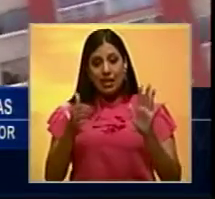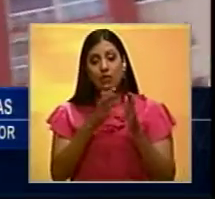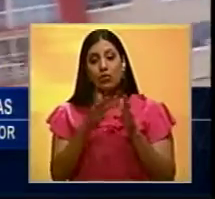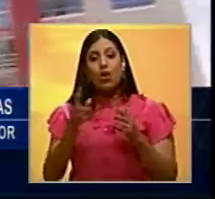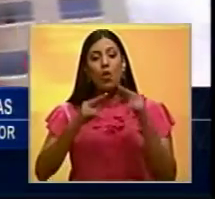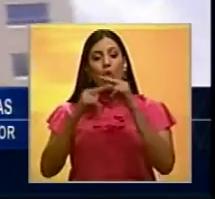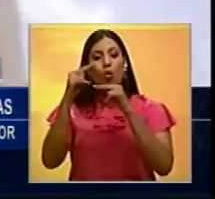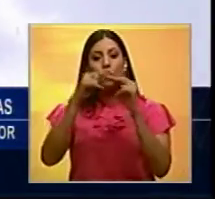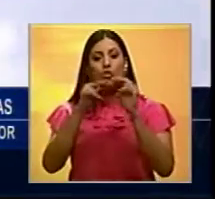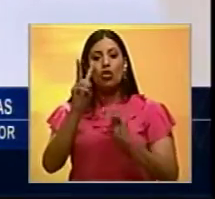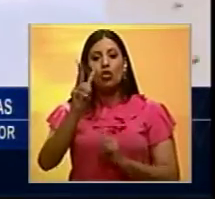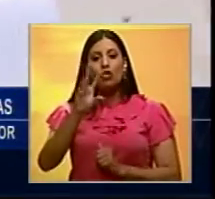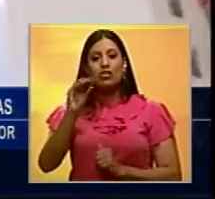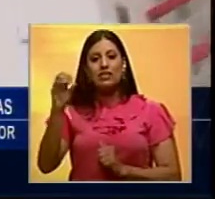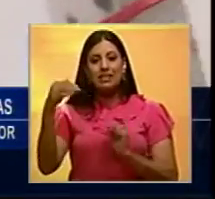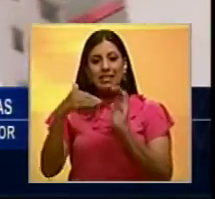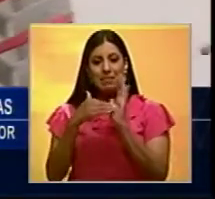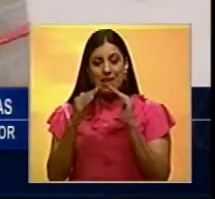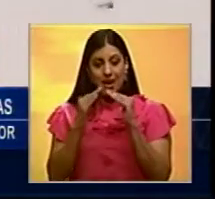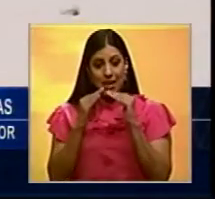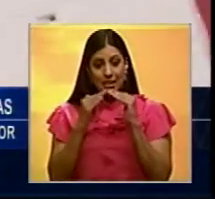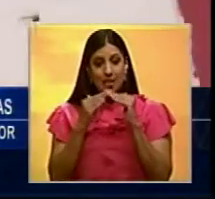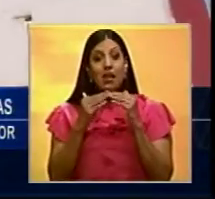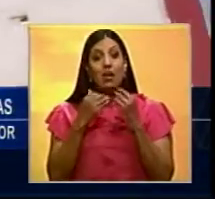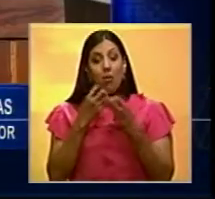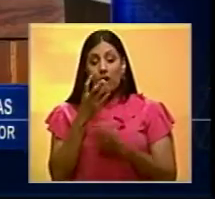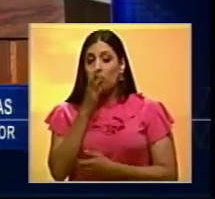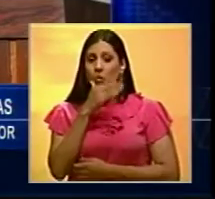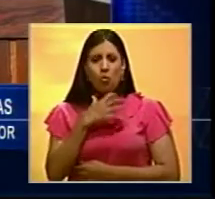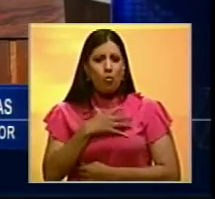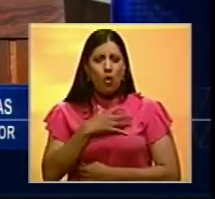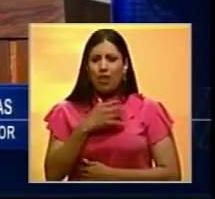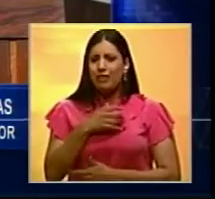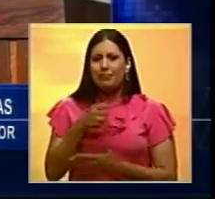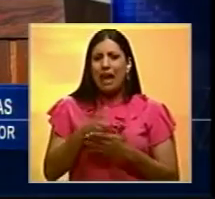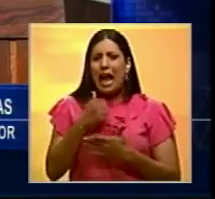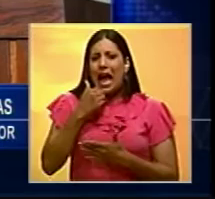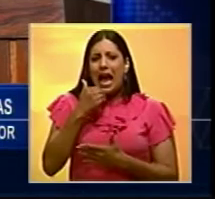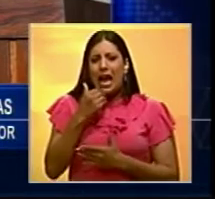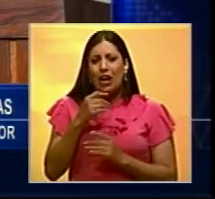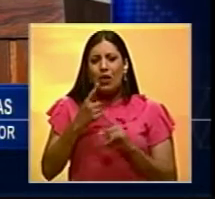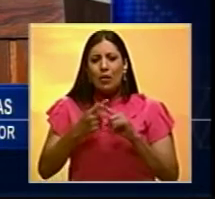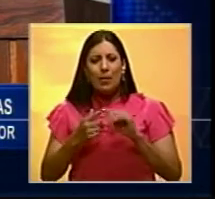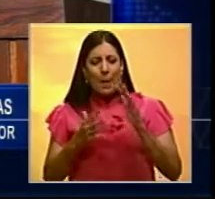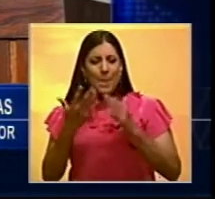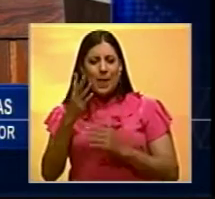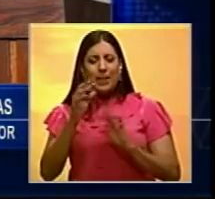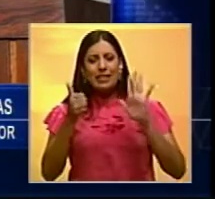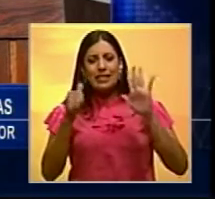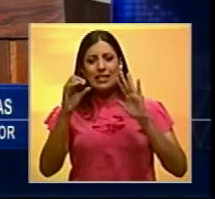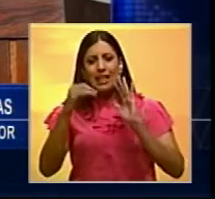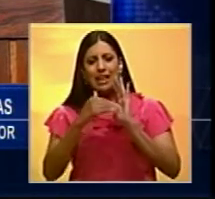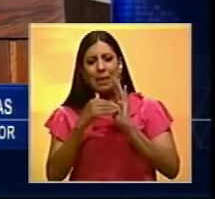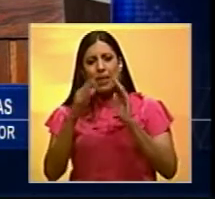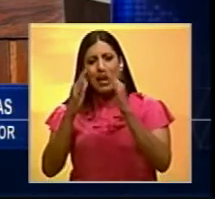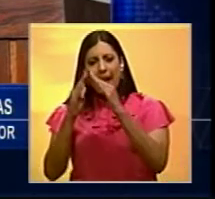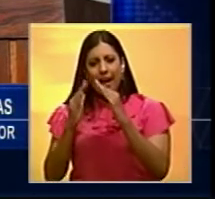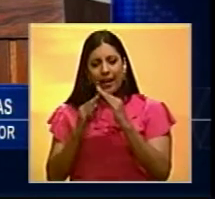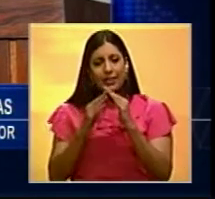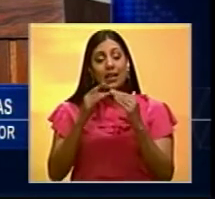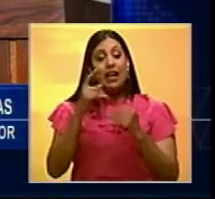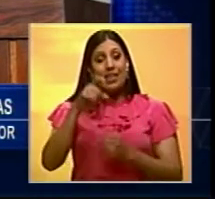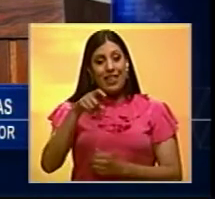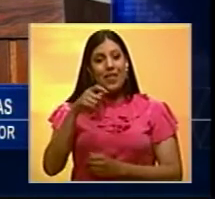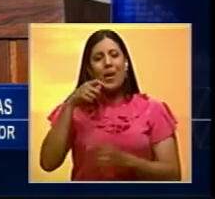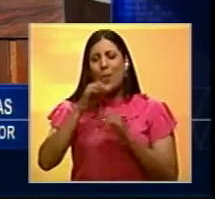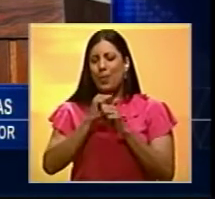han construido 200.000 viviendas. Asegura que no podrían alcanzar ni siquiera la cifra promedio anual de 60.000 unidades, cuando se ha